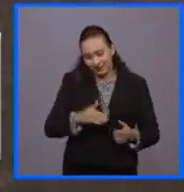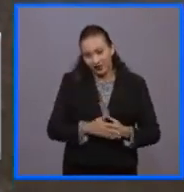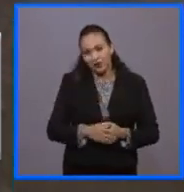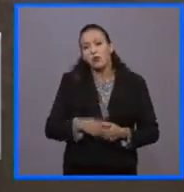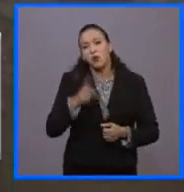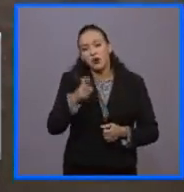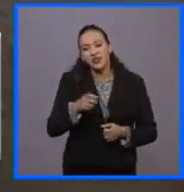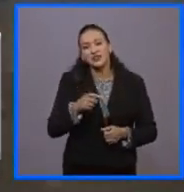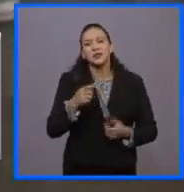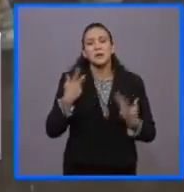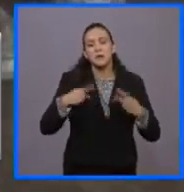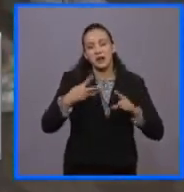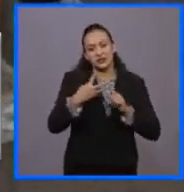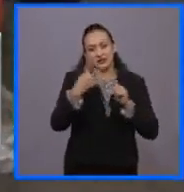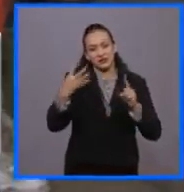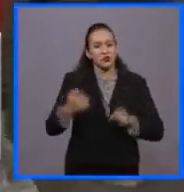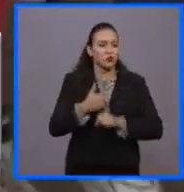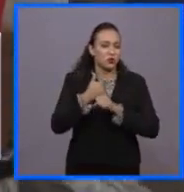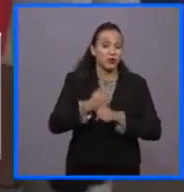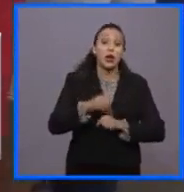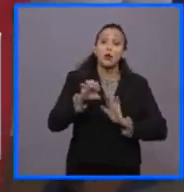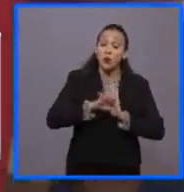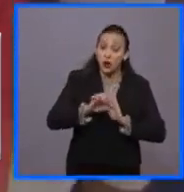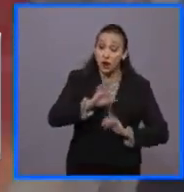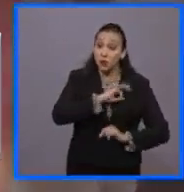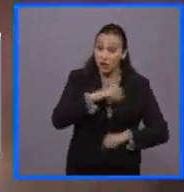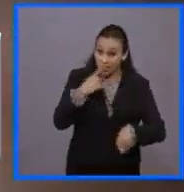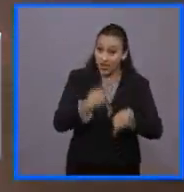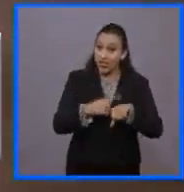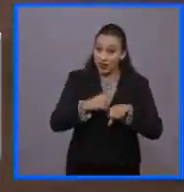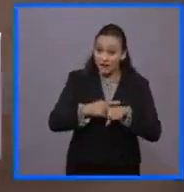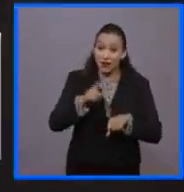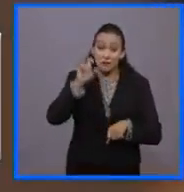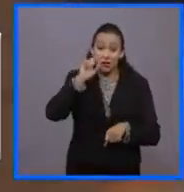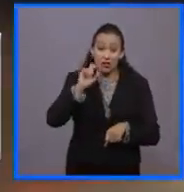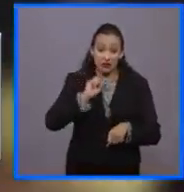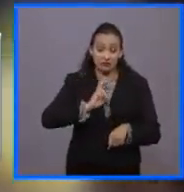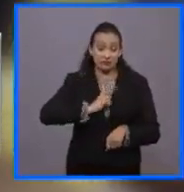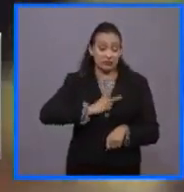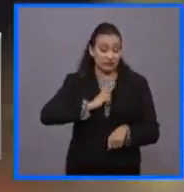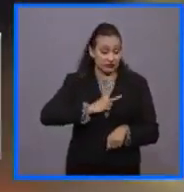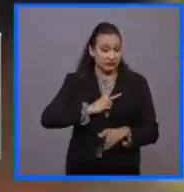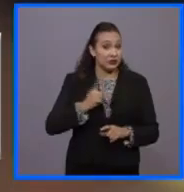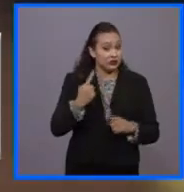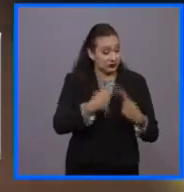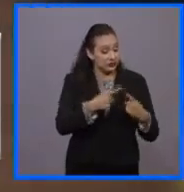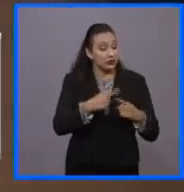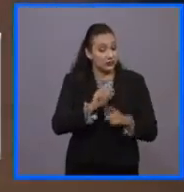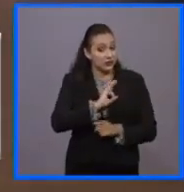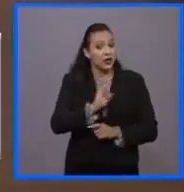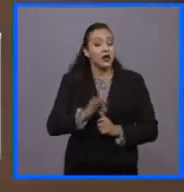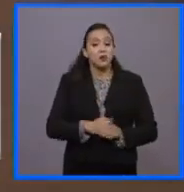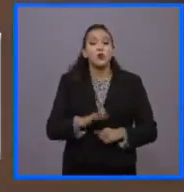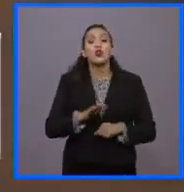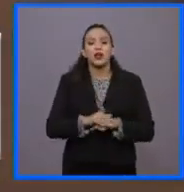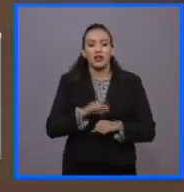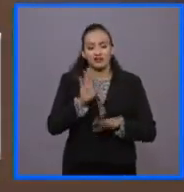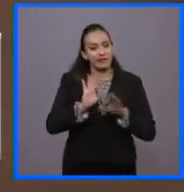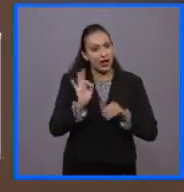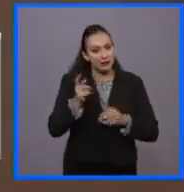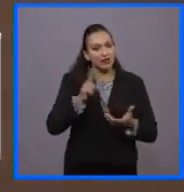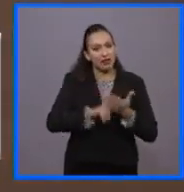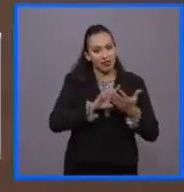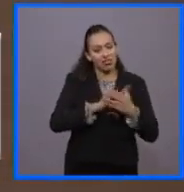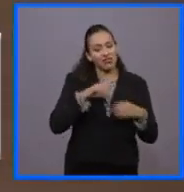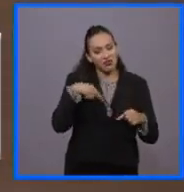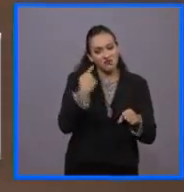se enfrenta a exposición a enfermedades de transmisión sexual debido a que viven violencia sexual. Además, se viola su derecho al